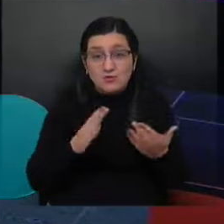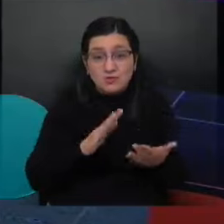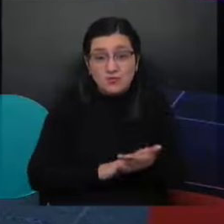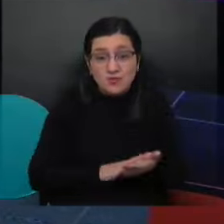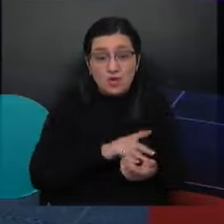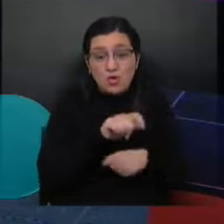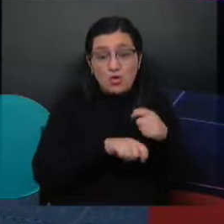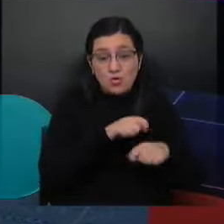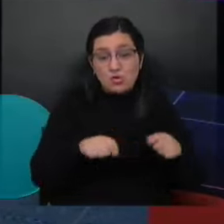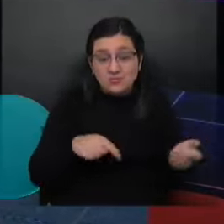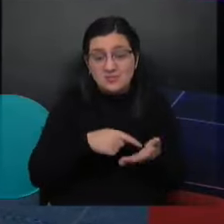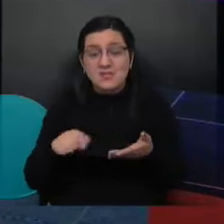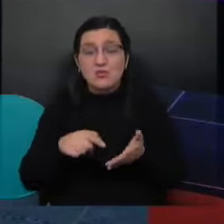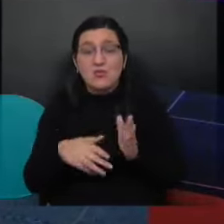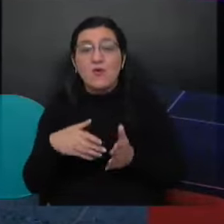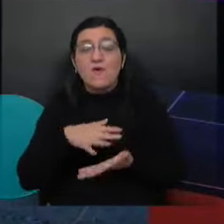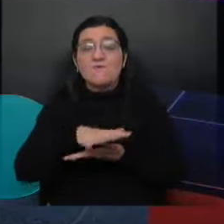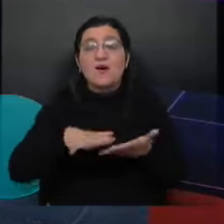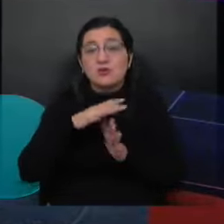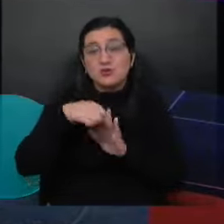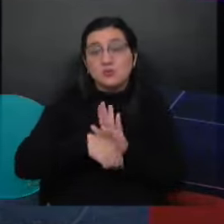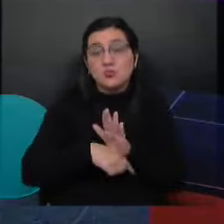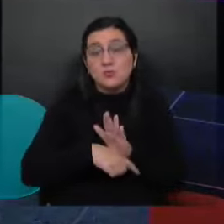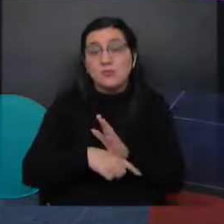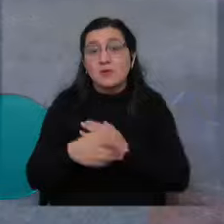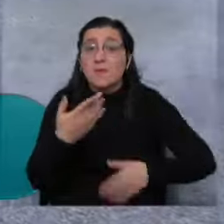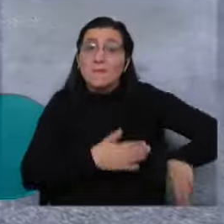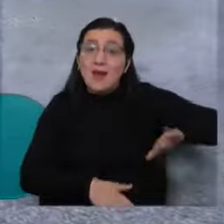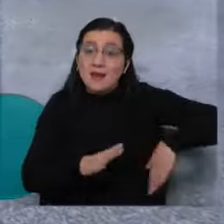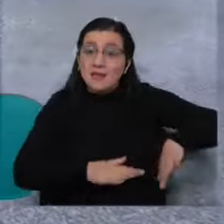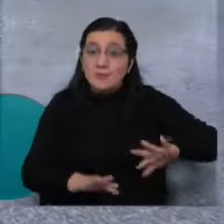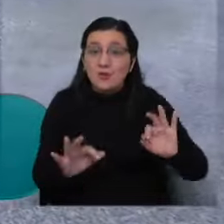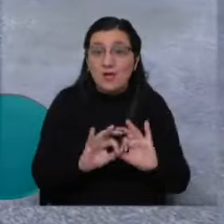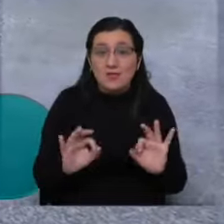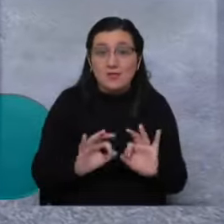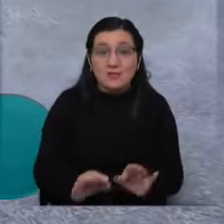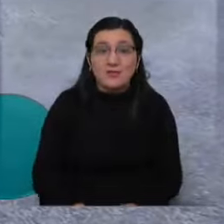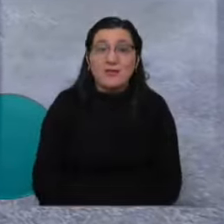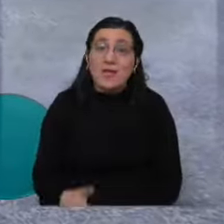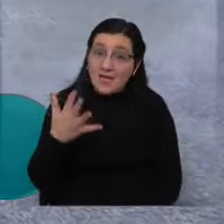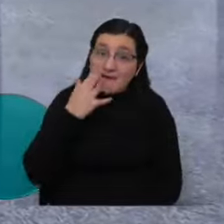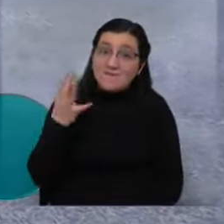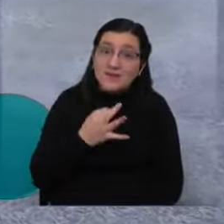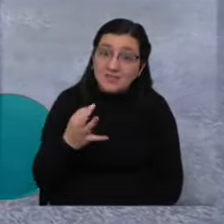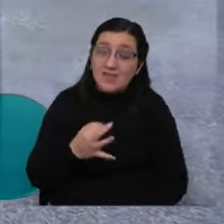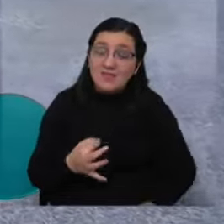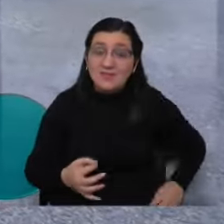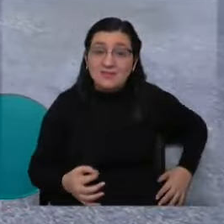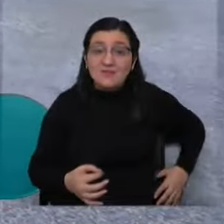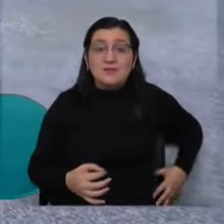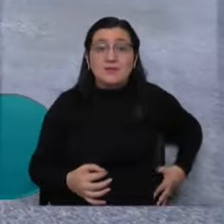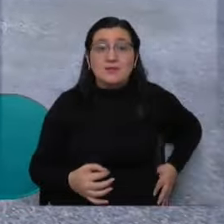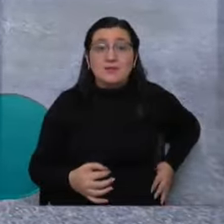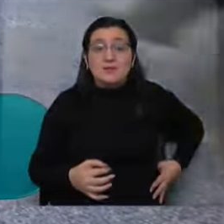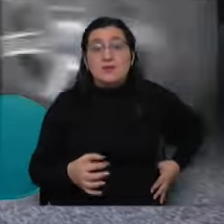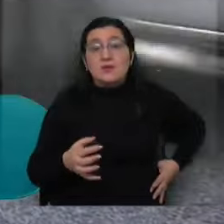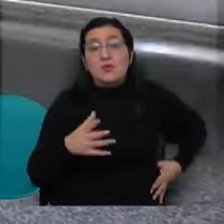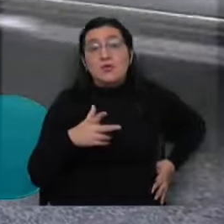centro Barrio Sur y no nombró Palermo no nombré es verdad es verdad es verdad es cierto